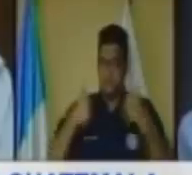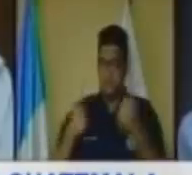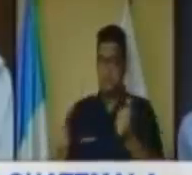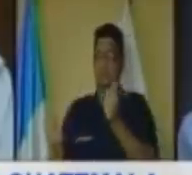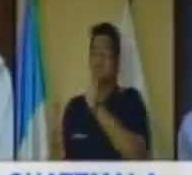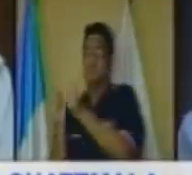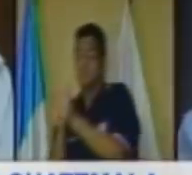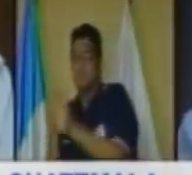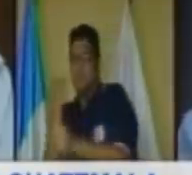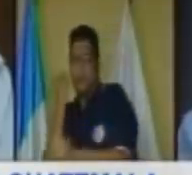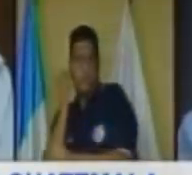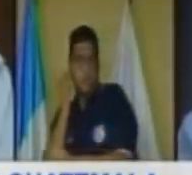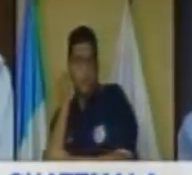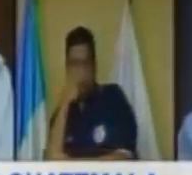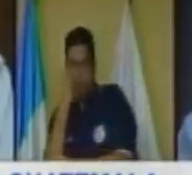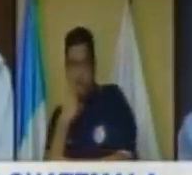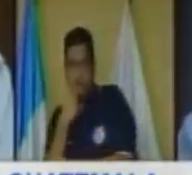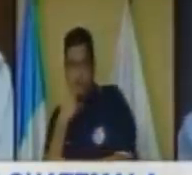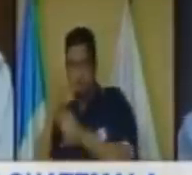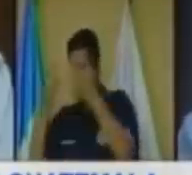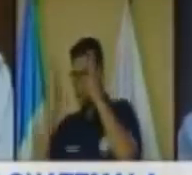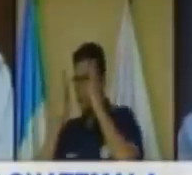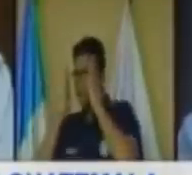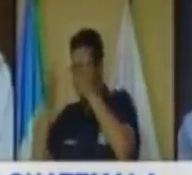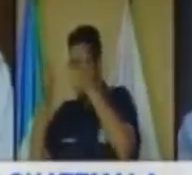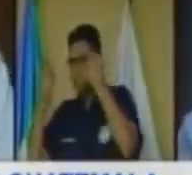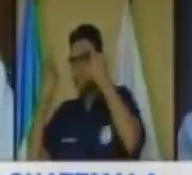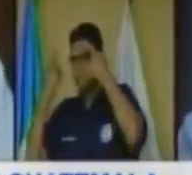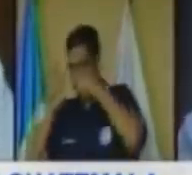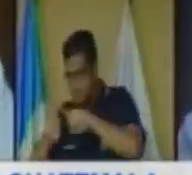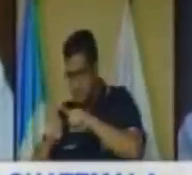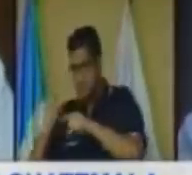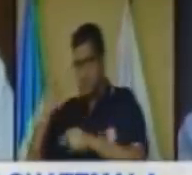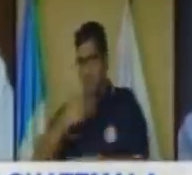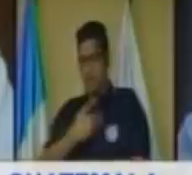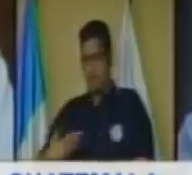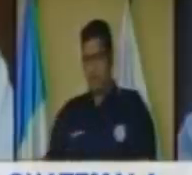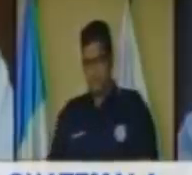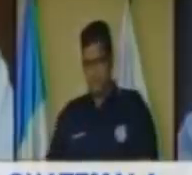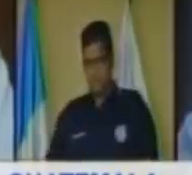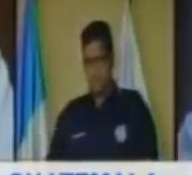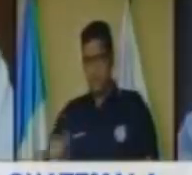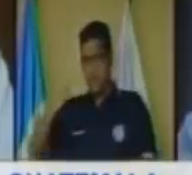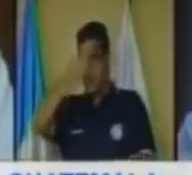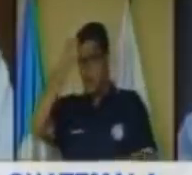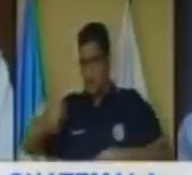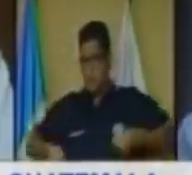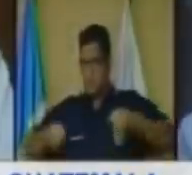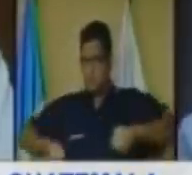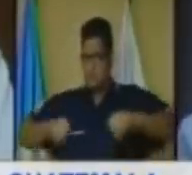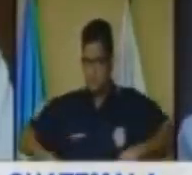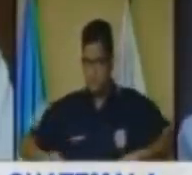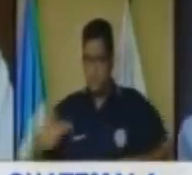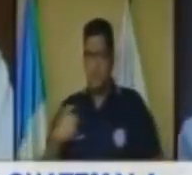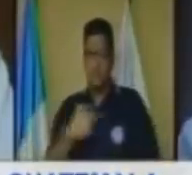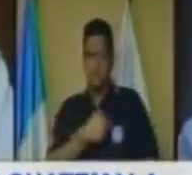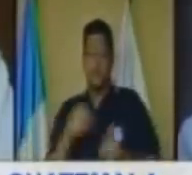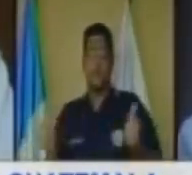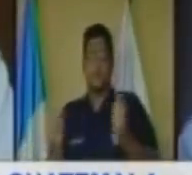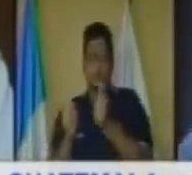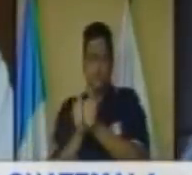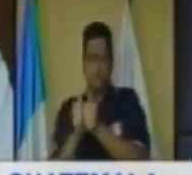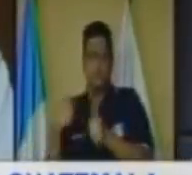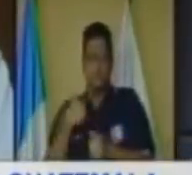total apoyo al gobierno de la República, al doctor Alejandro Yanguapeyfay. Estamos como ICS estableciendo